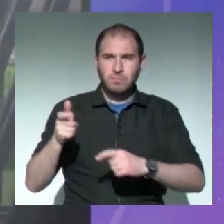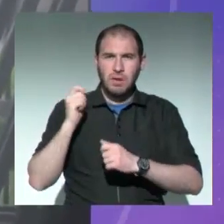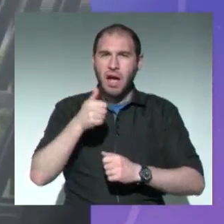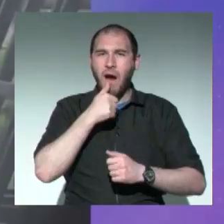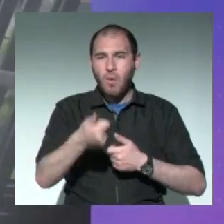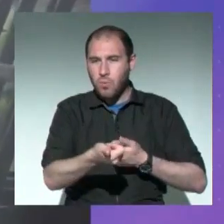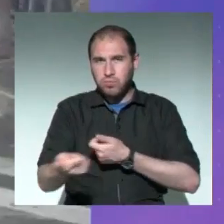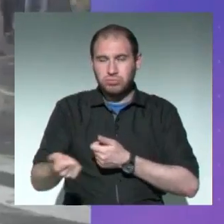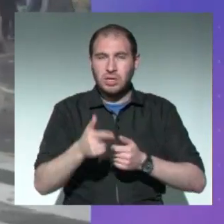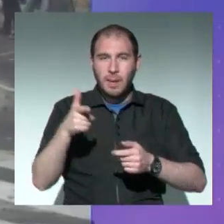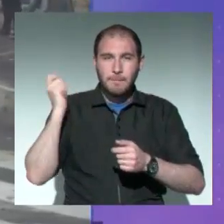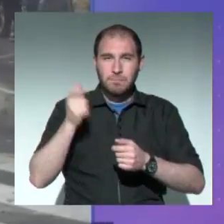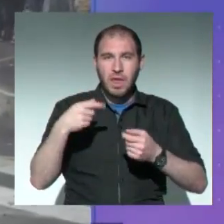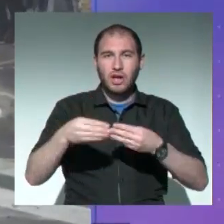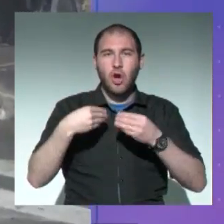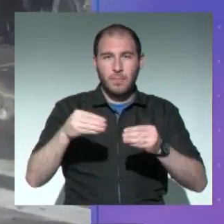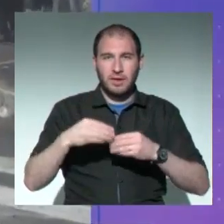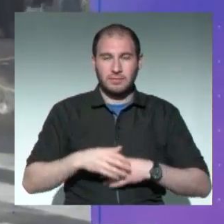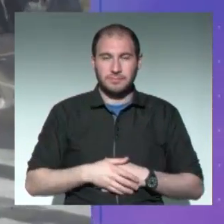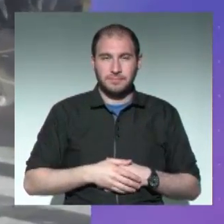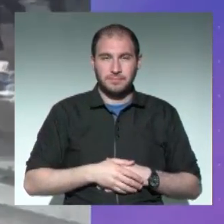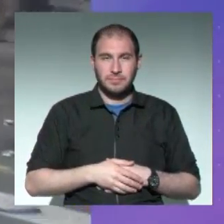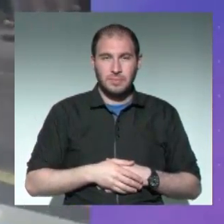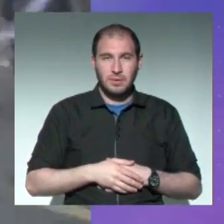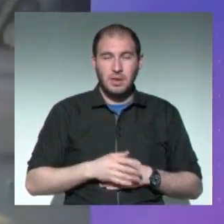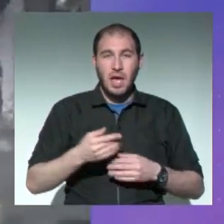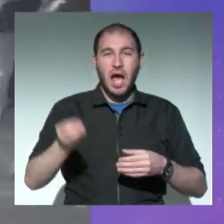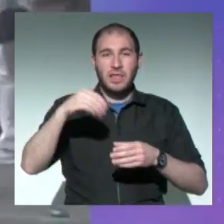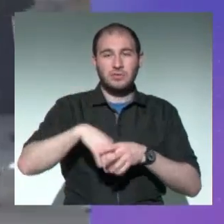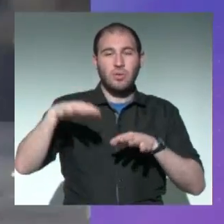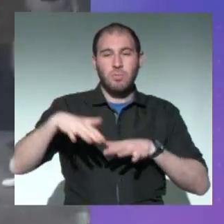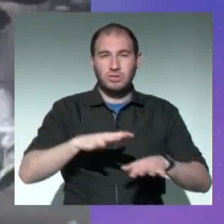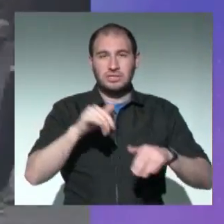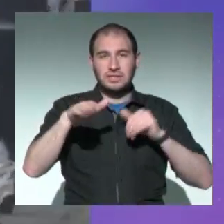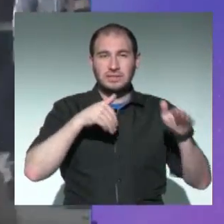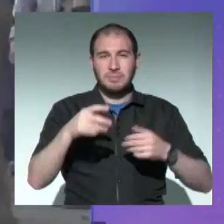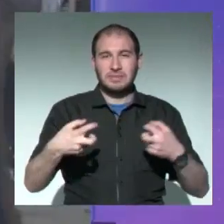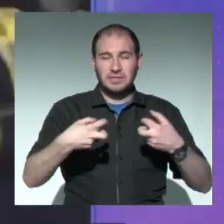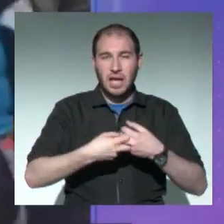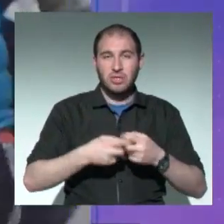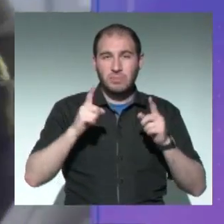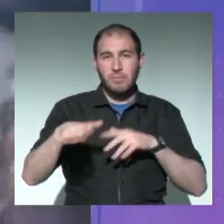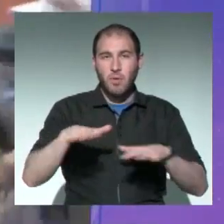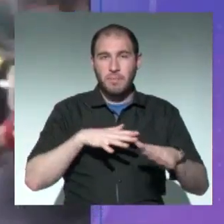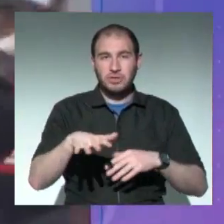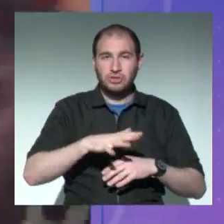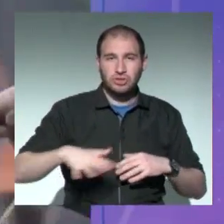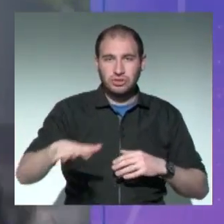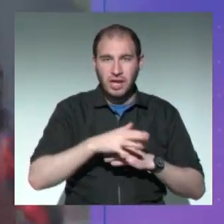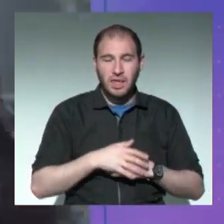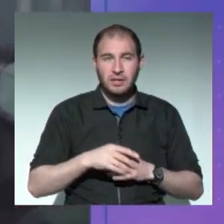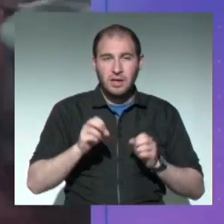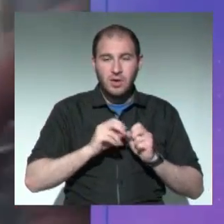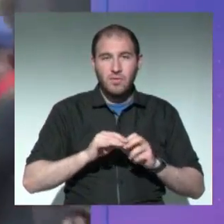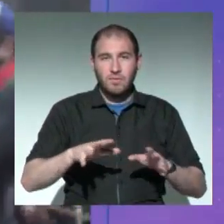chorros de agua y disparos de balines de goma. Formaban parte de una protesta convocada por sindicatos y movimientos sociales que se